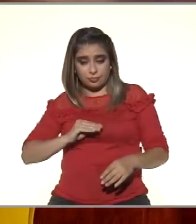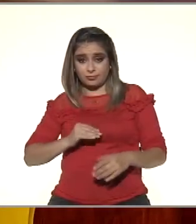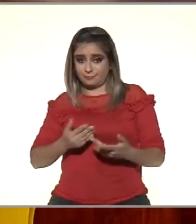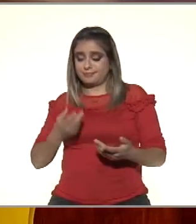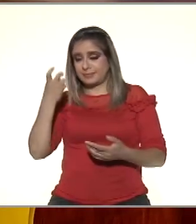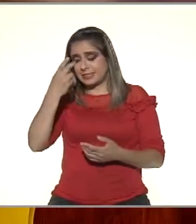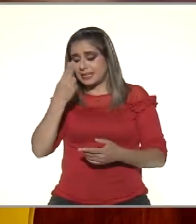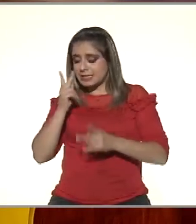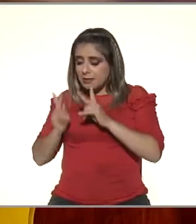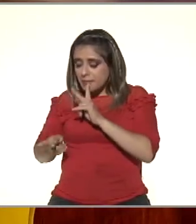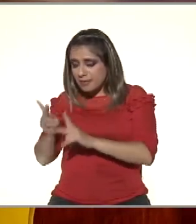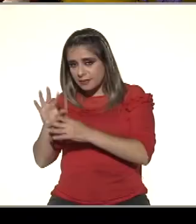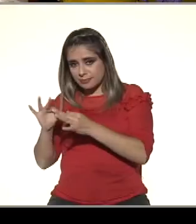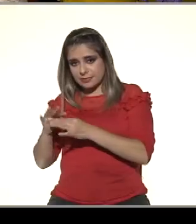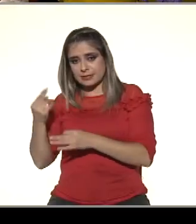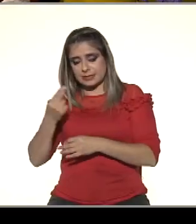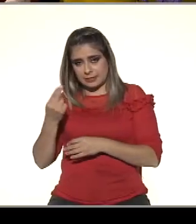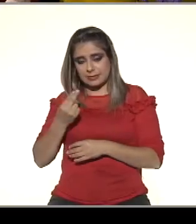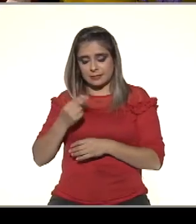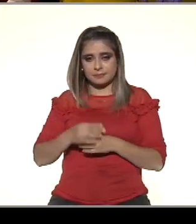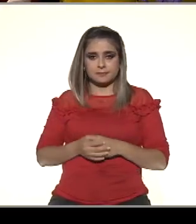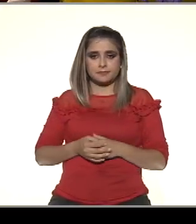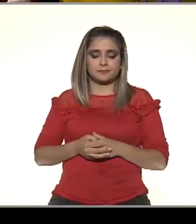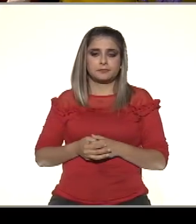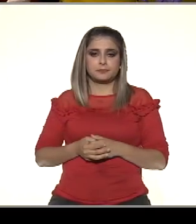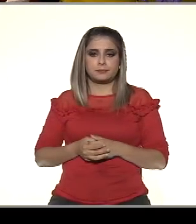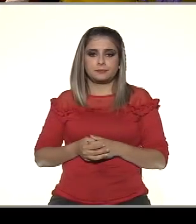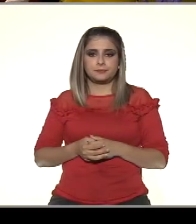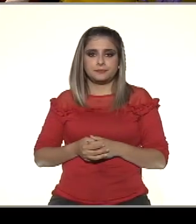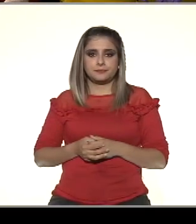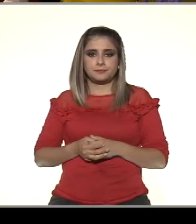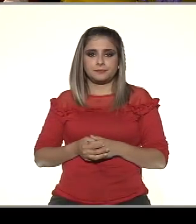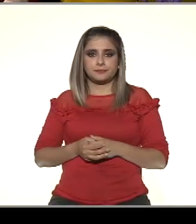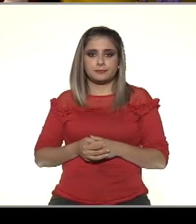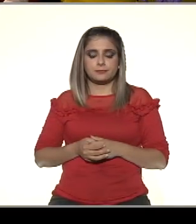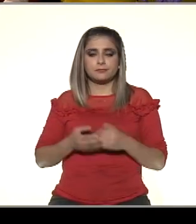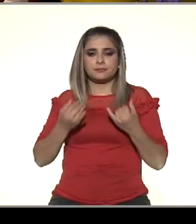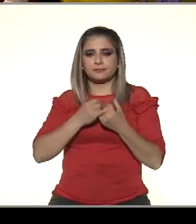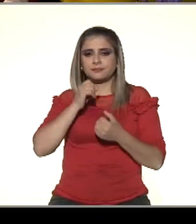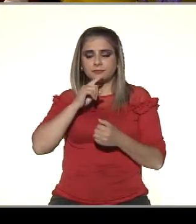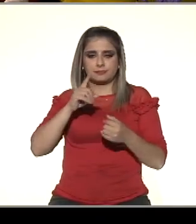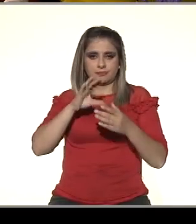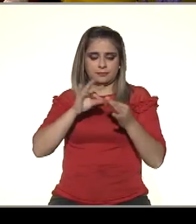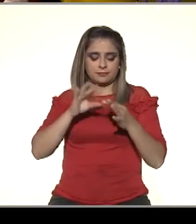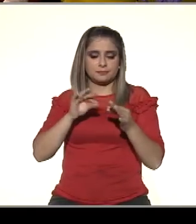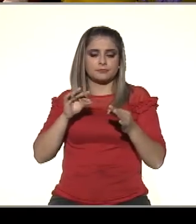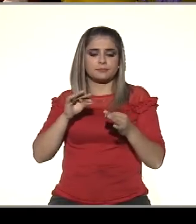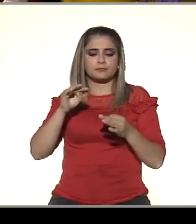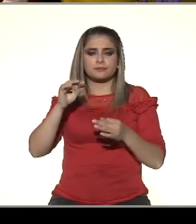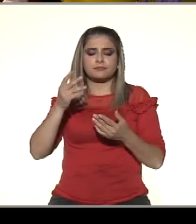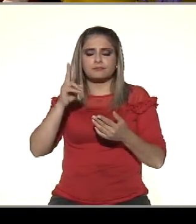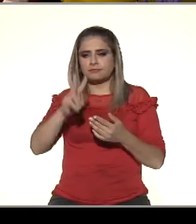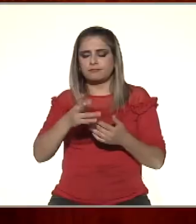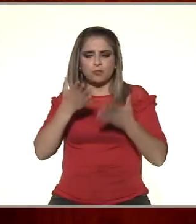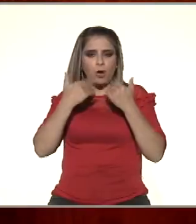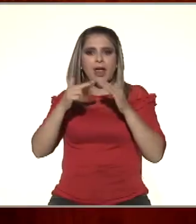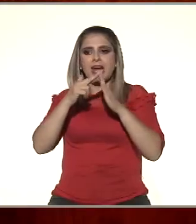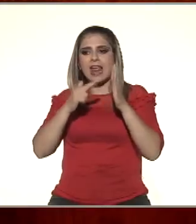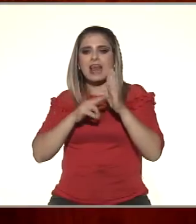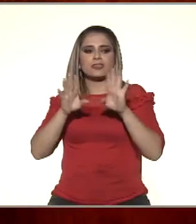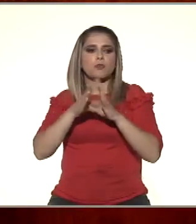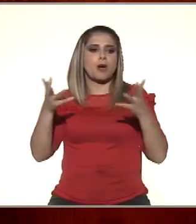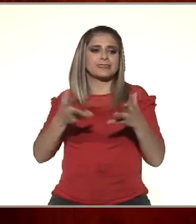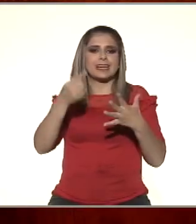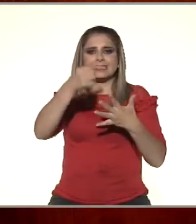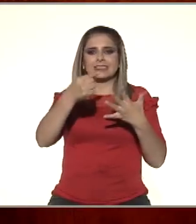hablarlo. Sí. Y sin embargo, otra vez pensando en lo que decíamos del principio, no hay reglas, hay que